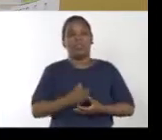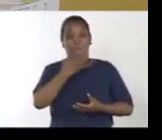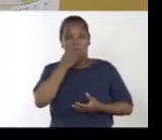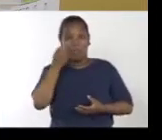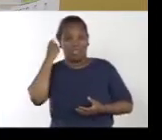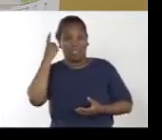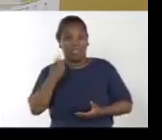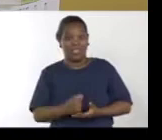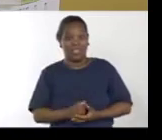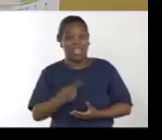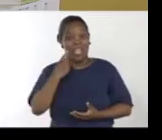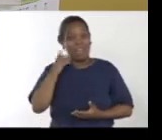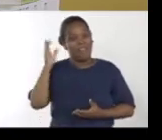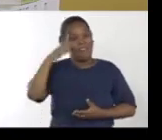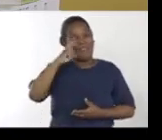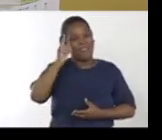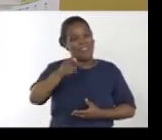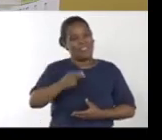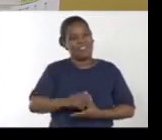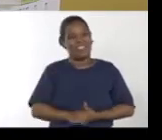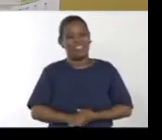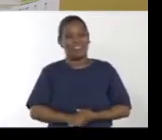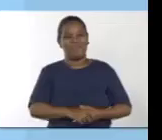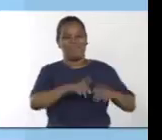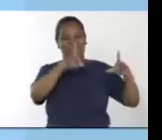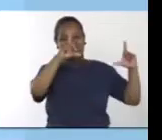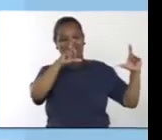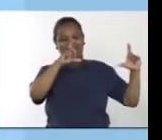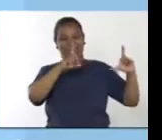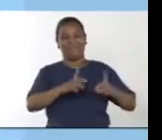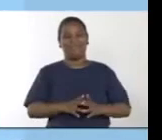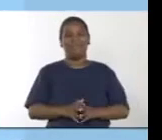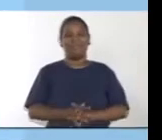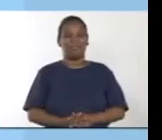idea? Vamos a ver cuál es la orientación.